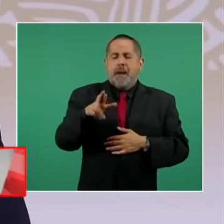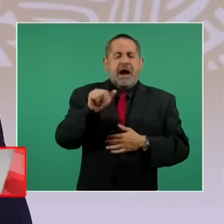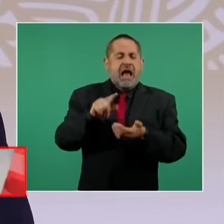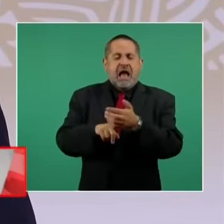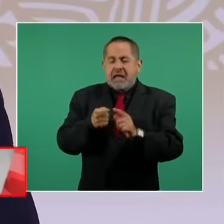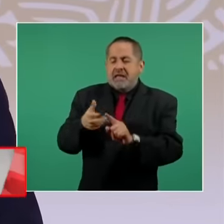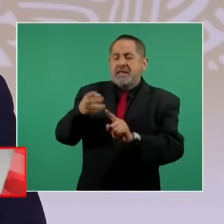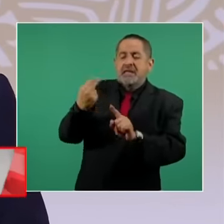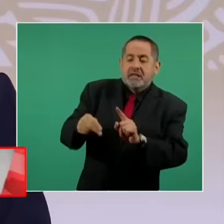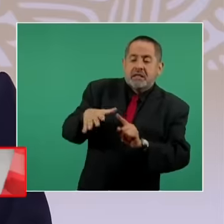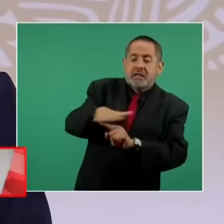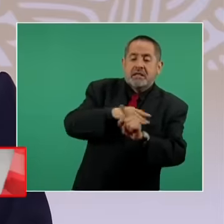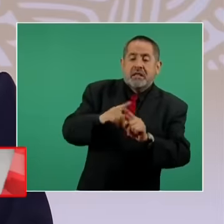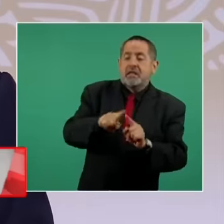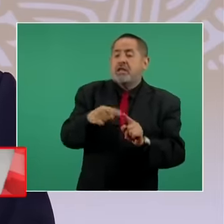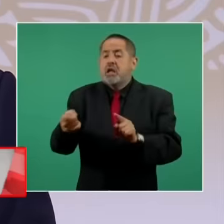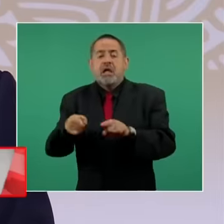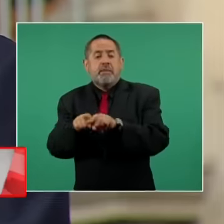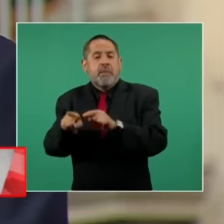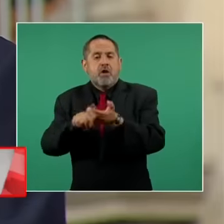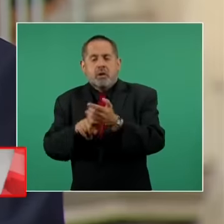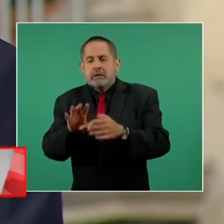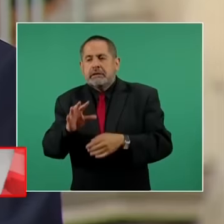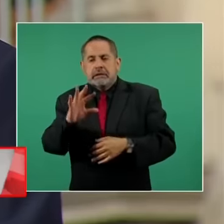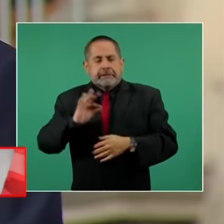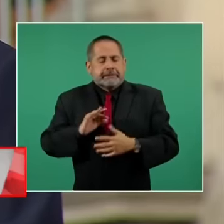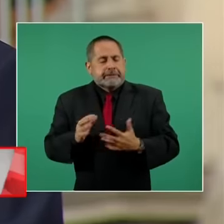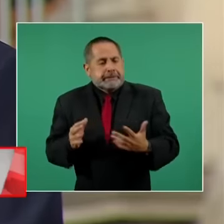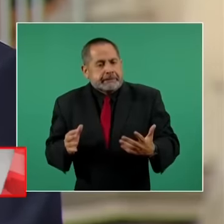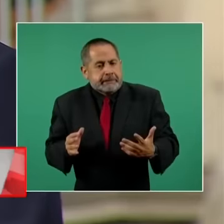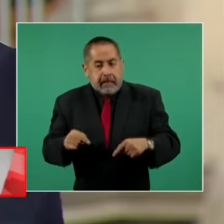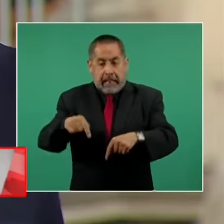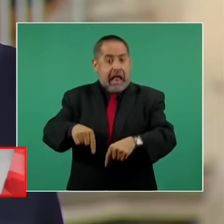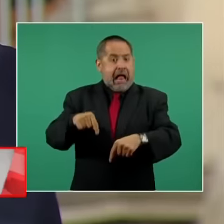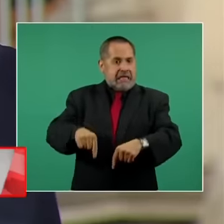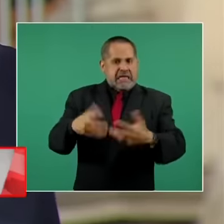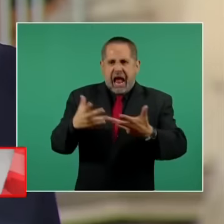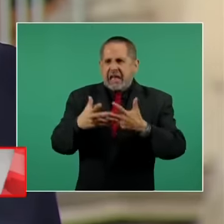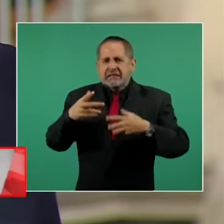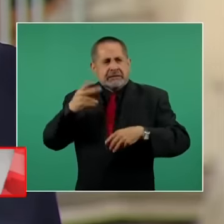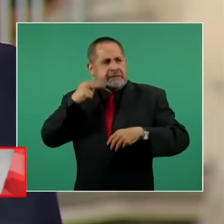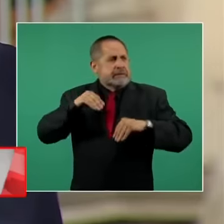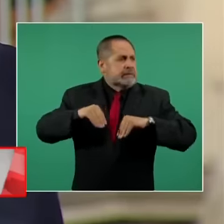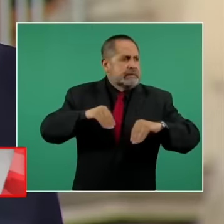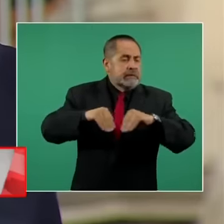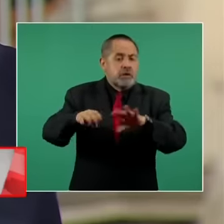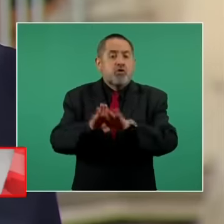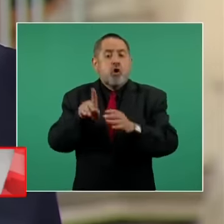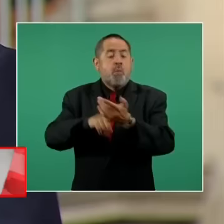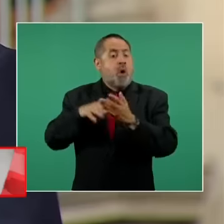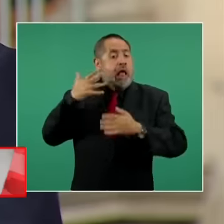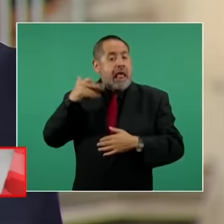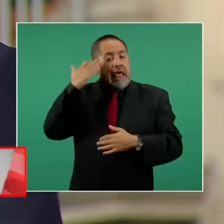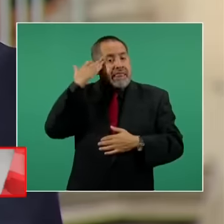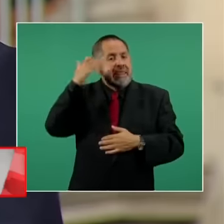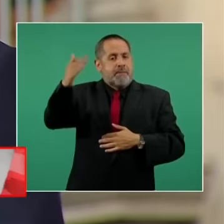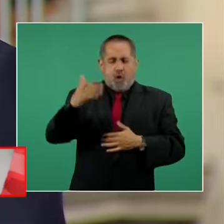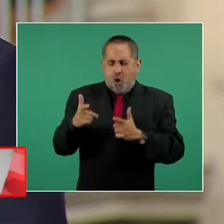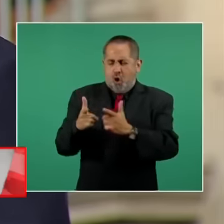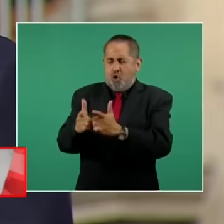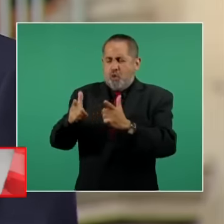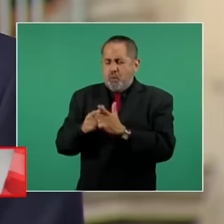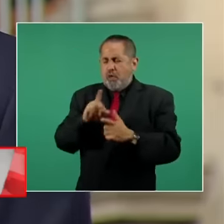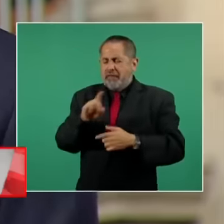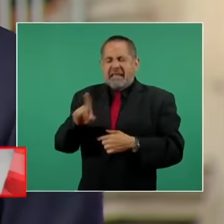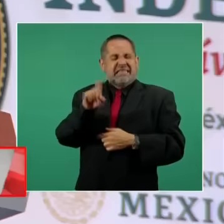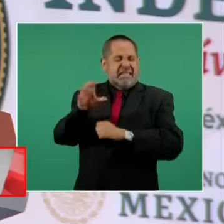intermedio de su hermano Raúl. Aquí se entrenaron y organizaron su expedición los jóvenes de la generación del centenario.